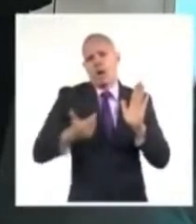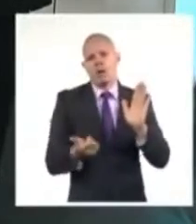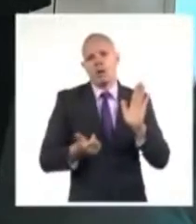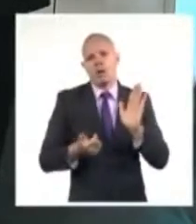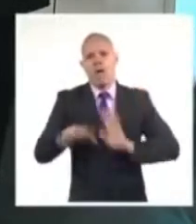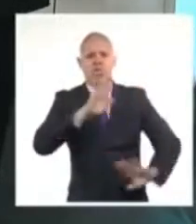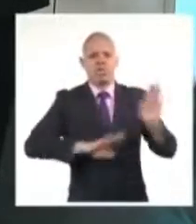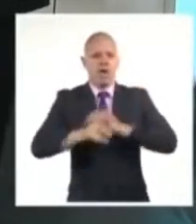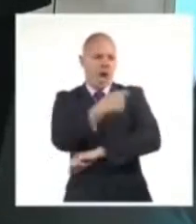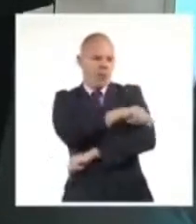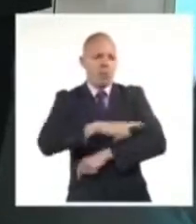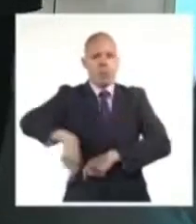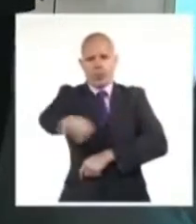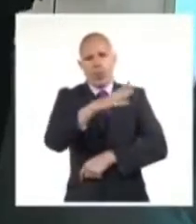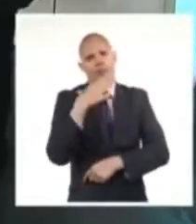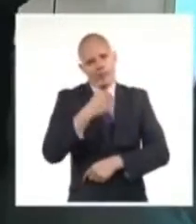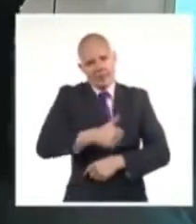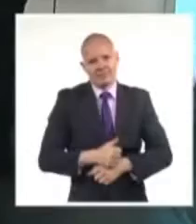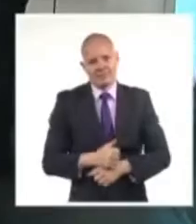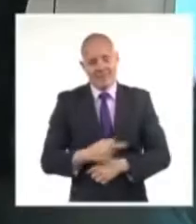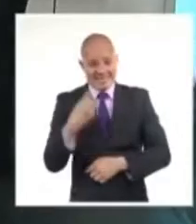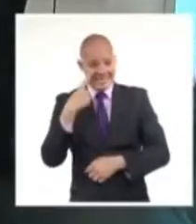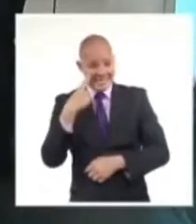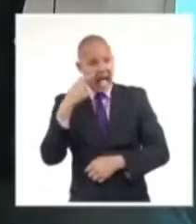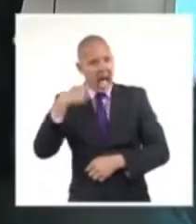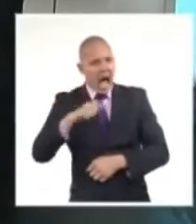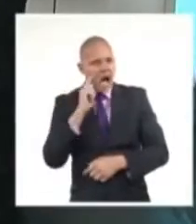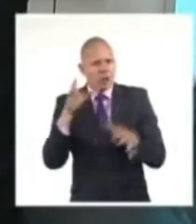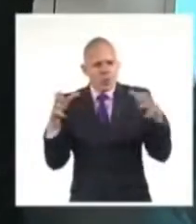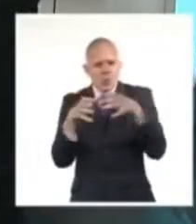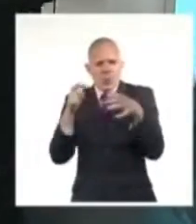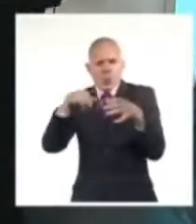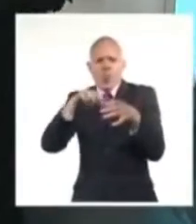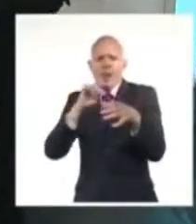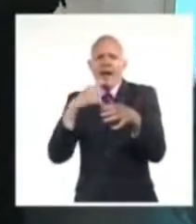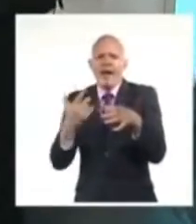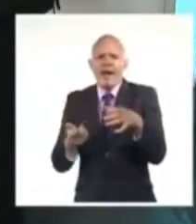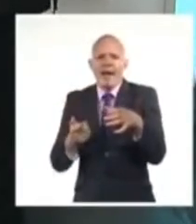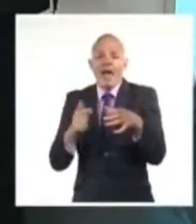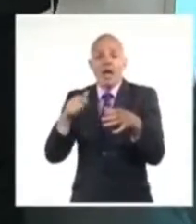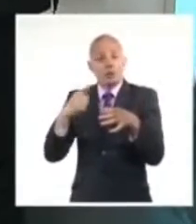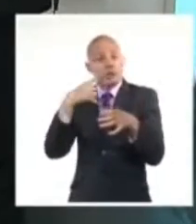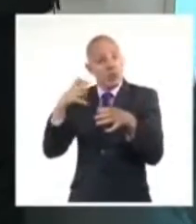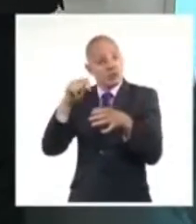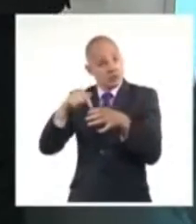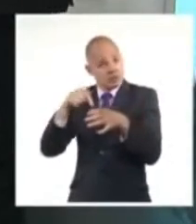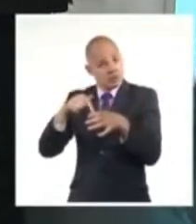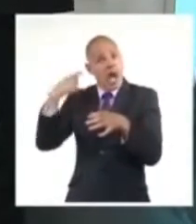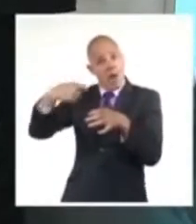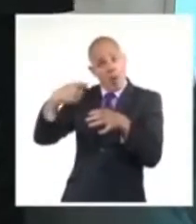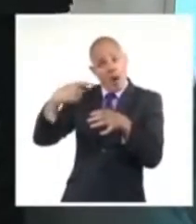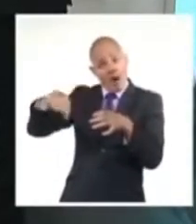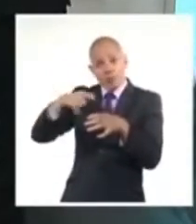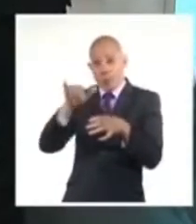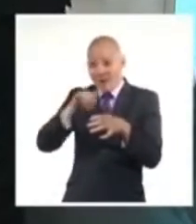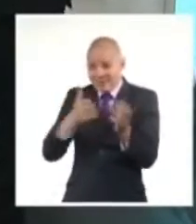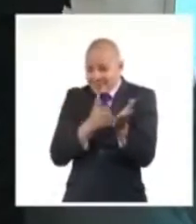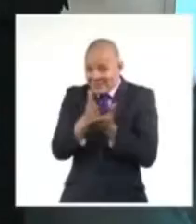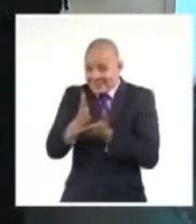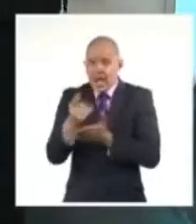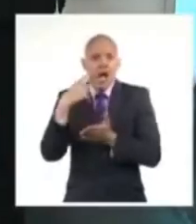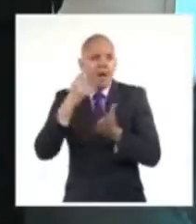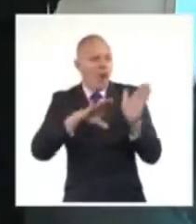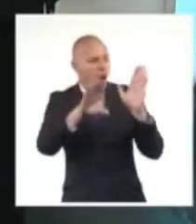este sentido, hay una sociedad, que es la de Derecho Constitucional, tuvo un papel importante y lo sigue teniendo, porque no basta con la